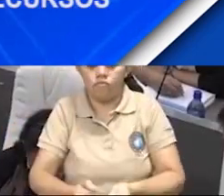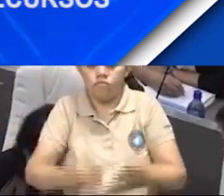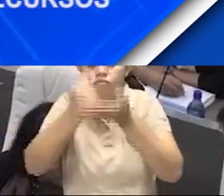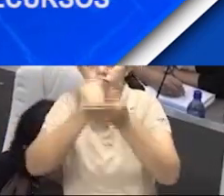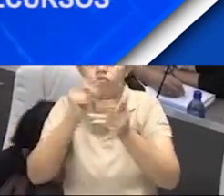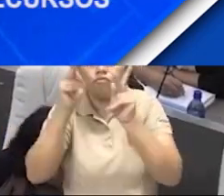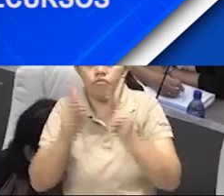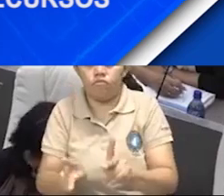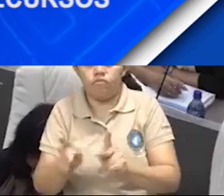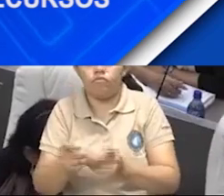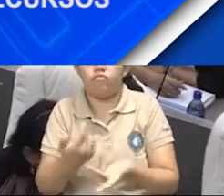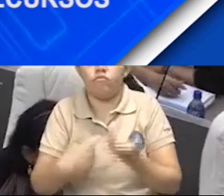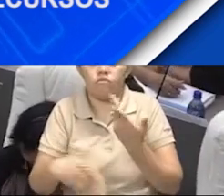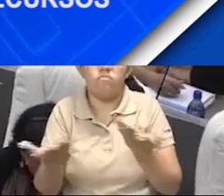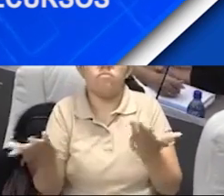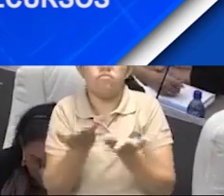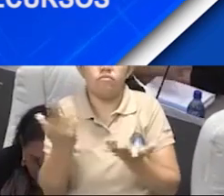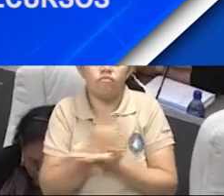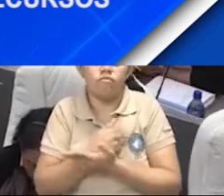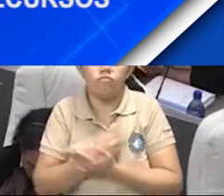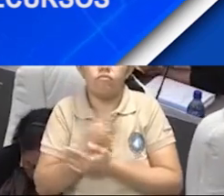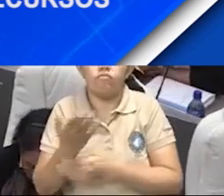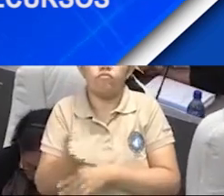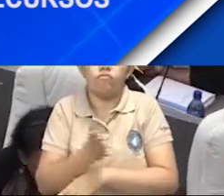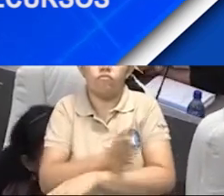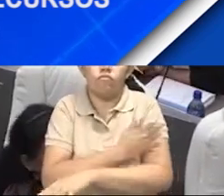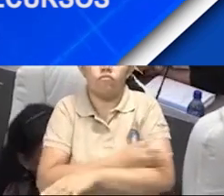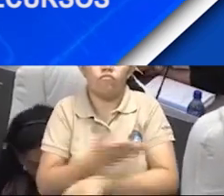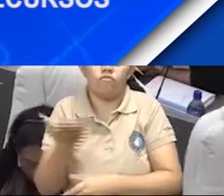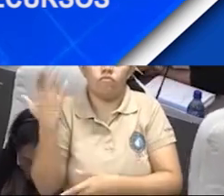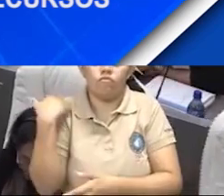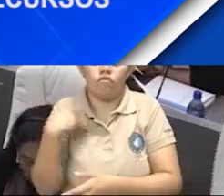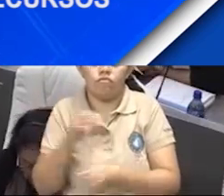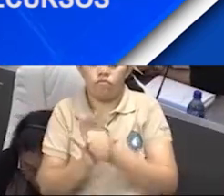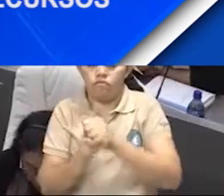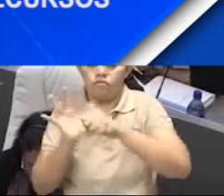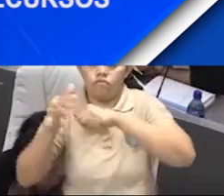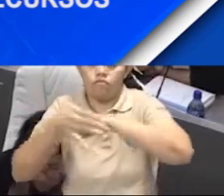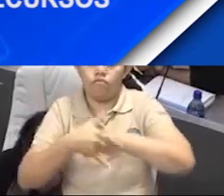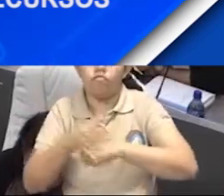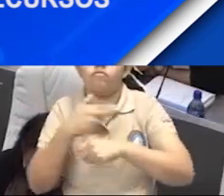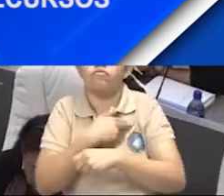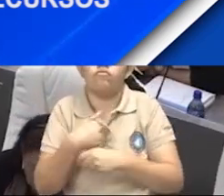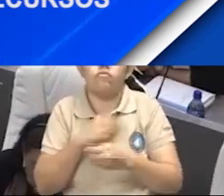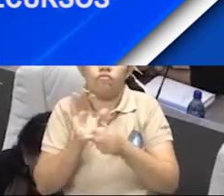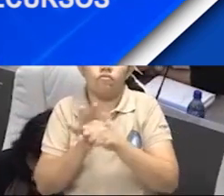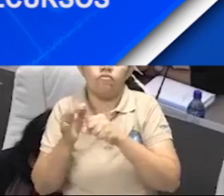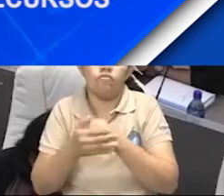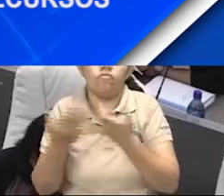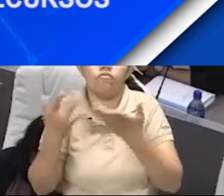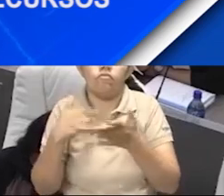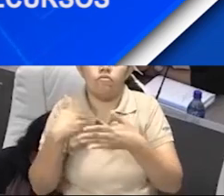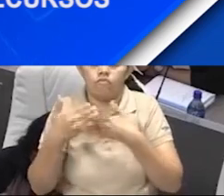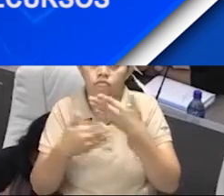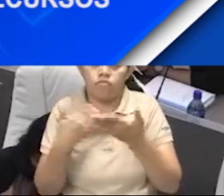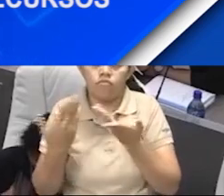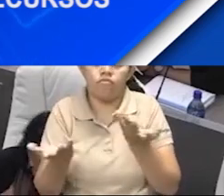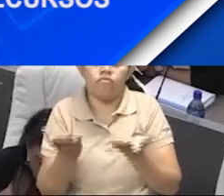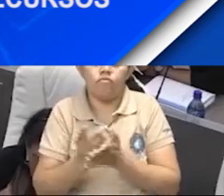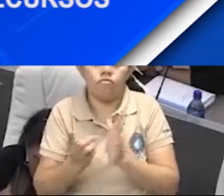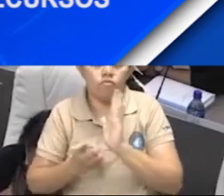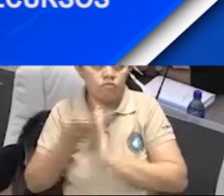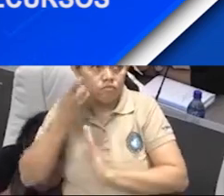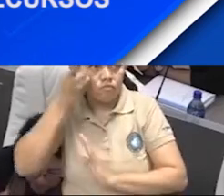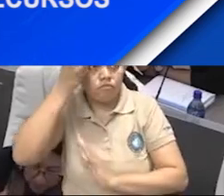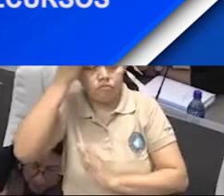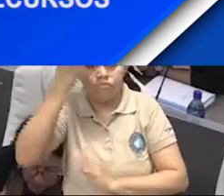a dichos países a recuperarse de la crisis desatada por la COVID-19 e iniciar la transición hacia un